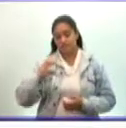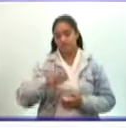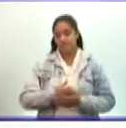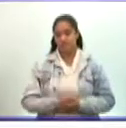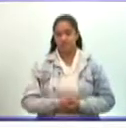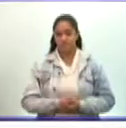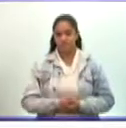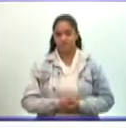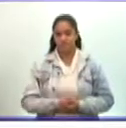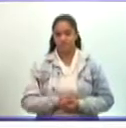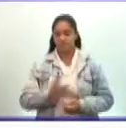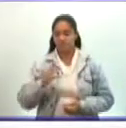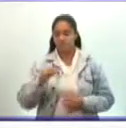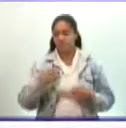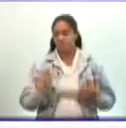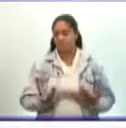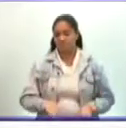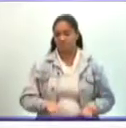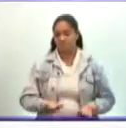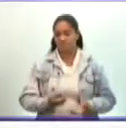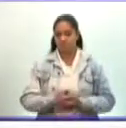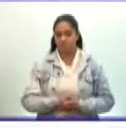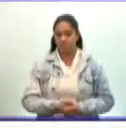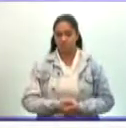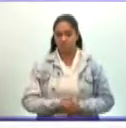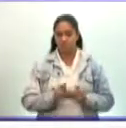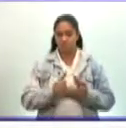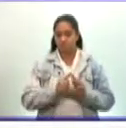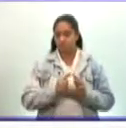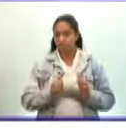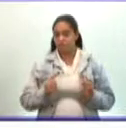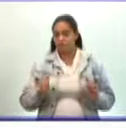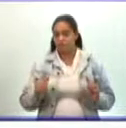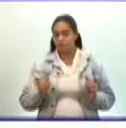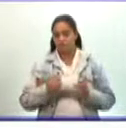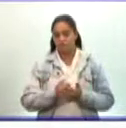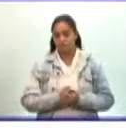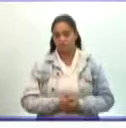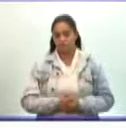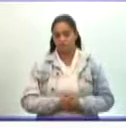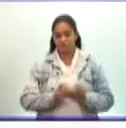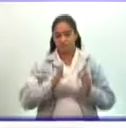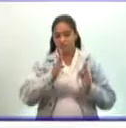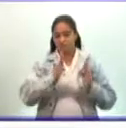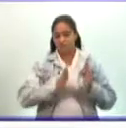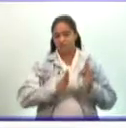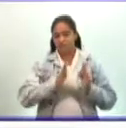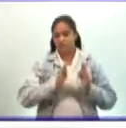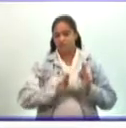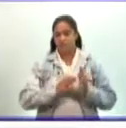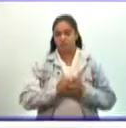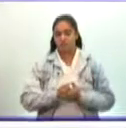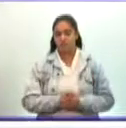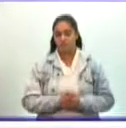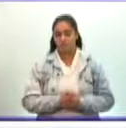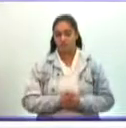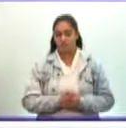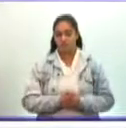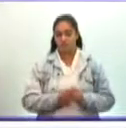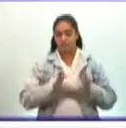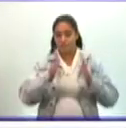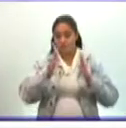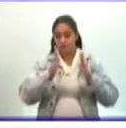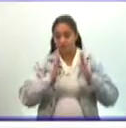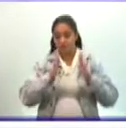que diríamos que es un segmento que está cortado por una paralela